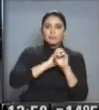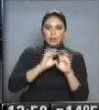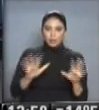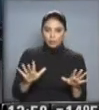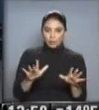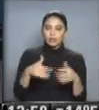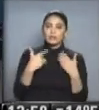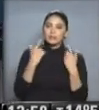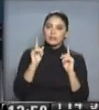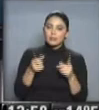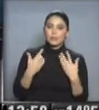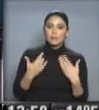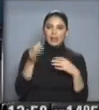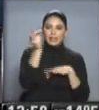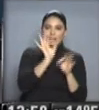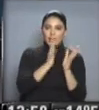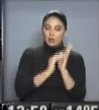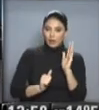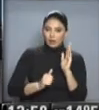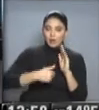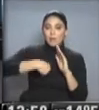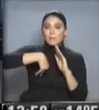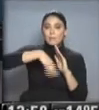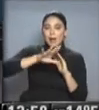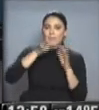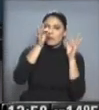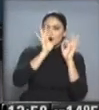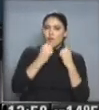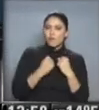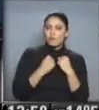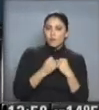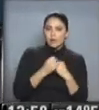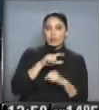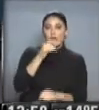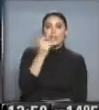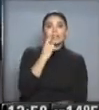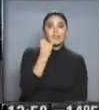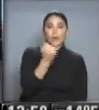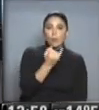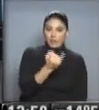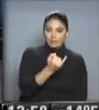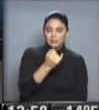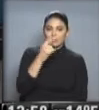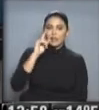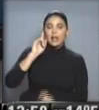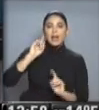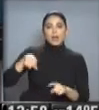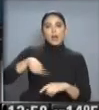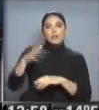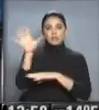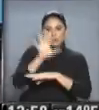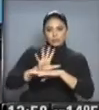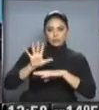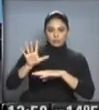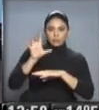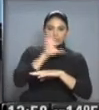con probabilidad de nevadas, especialmente van a ser intensas el jueves. Y nos vamos a la región cuyana,